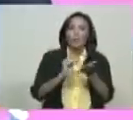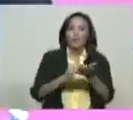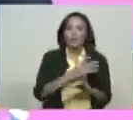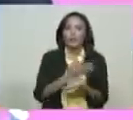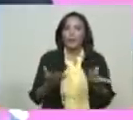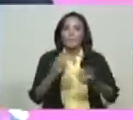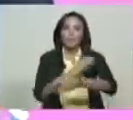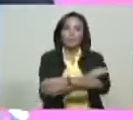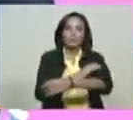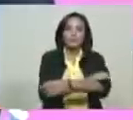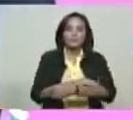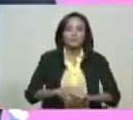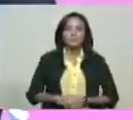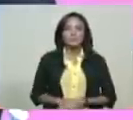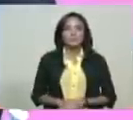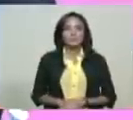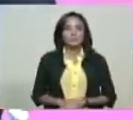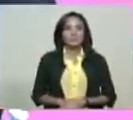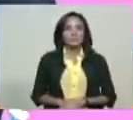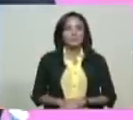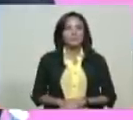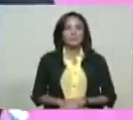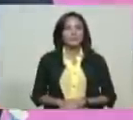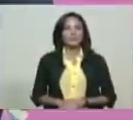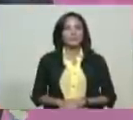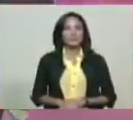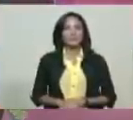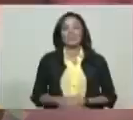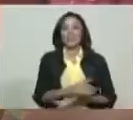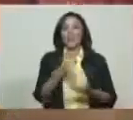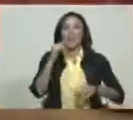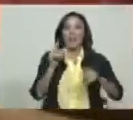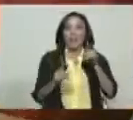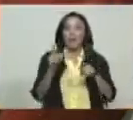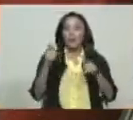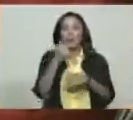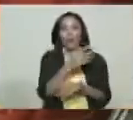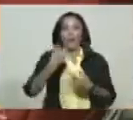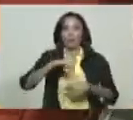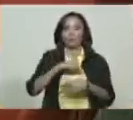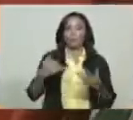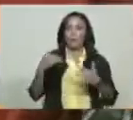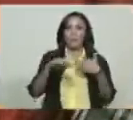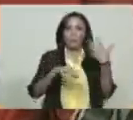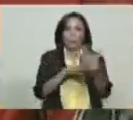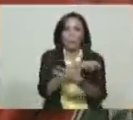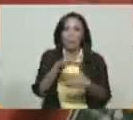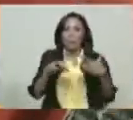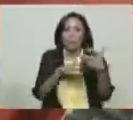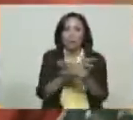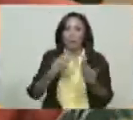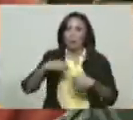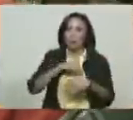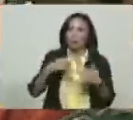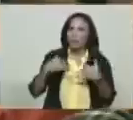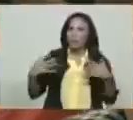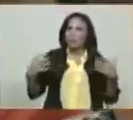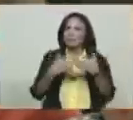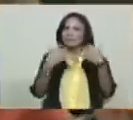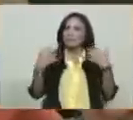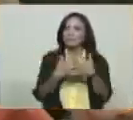a la vieja práctica de la izquierda divisionista de mirarnos los ombligos entre nosotros. Más nunca, camarada.